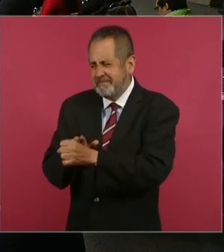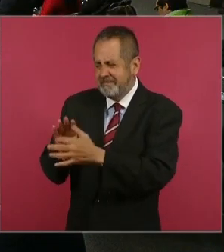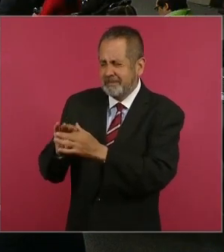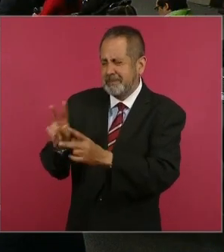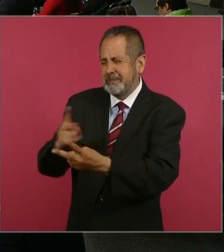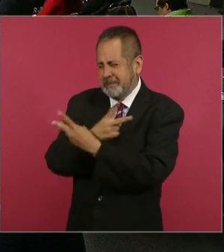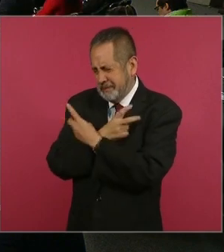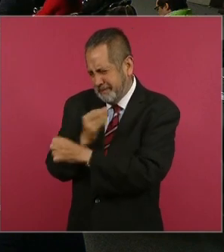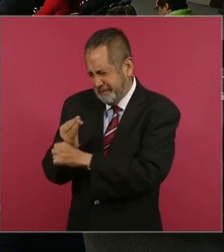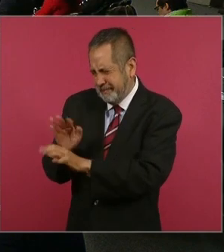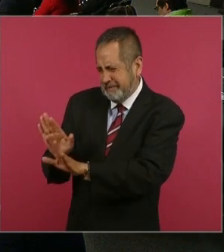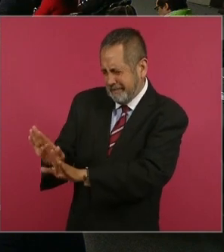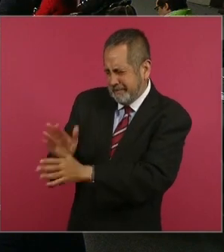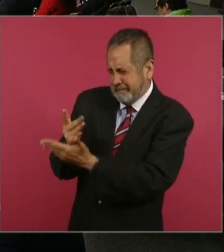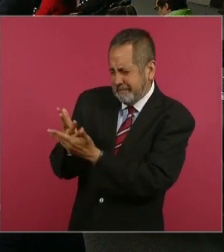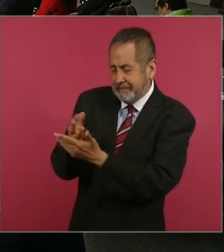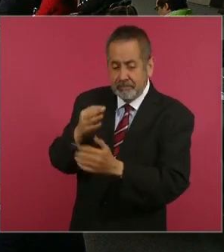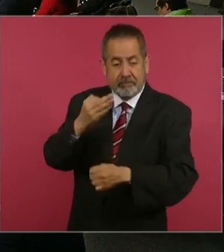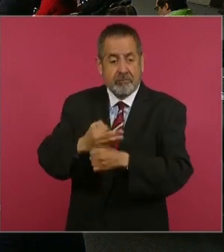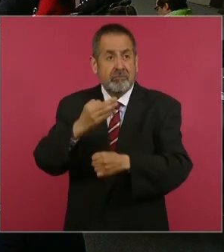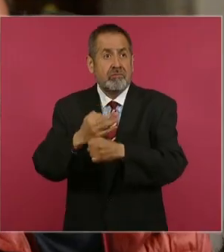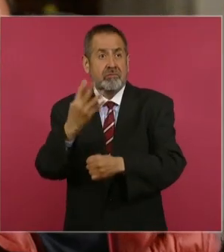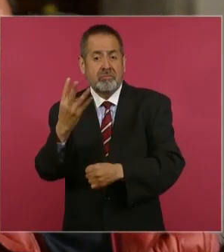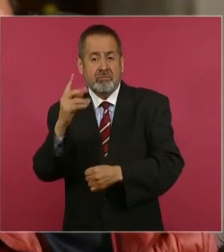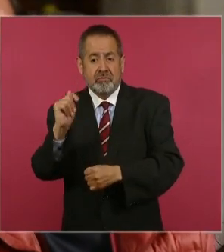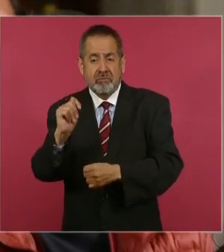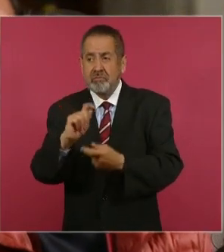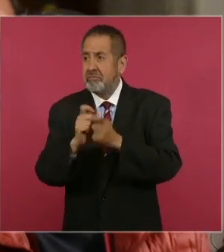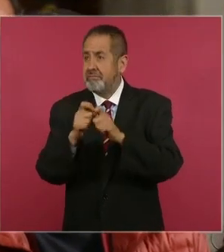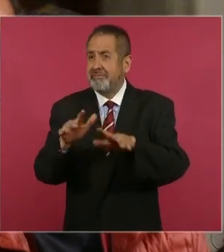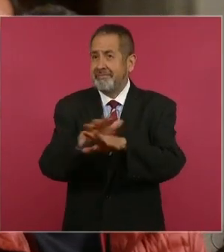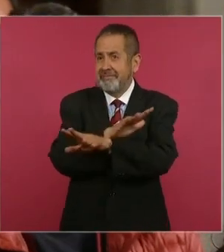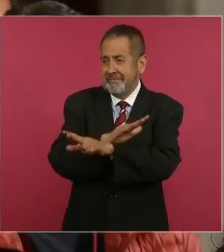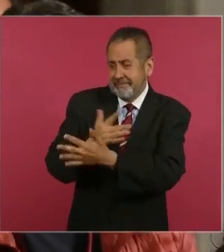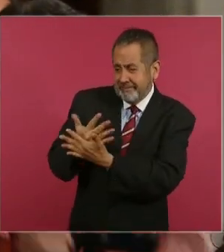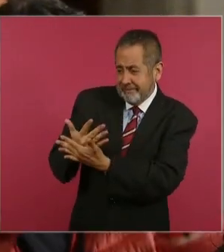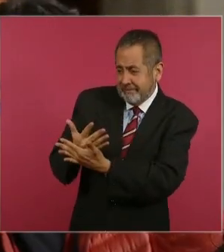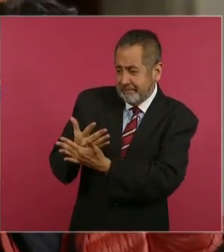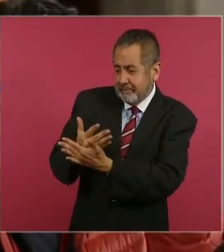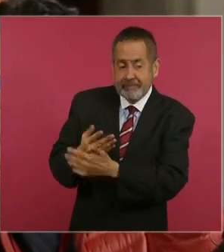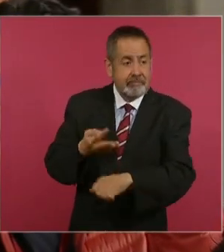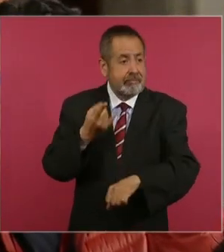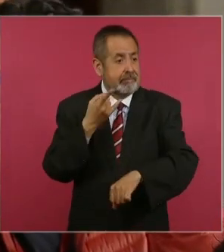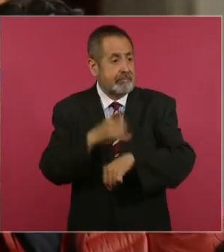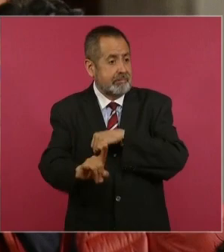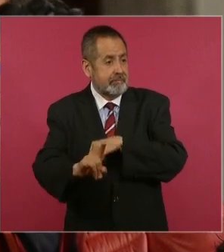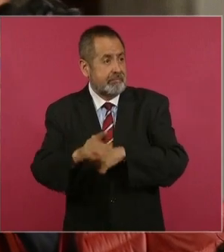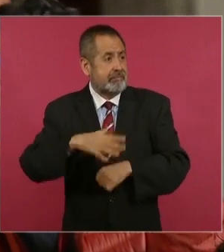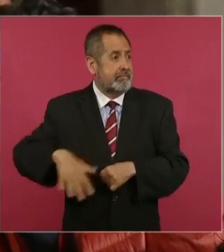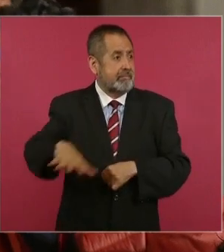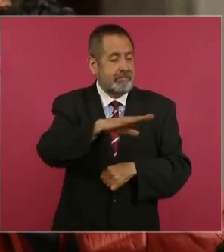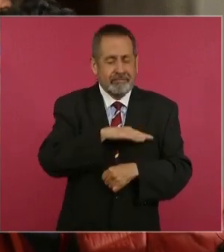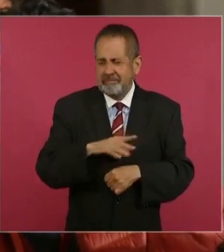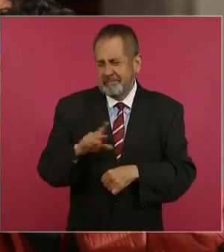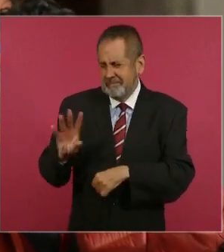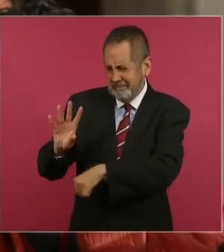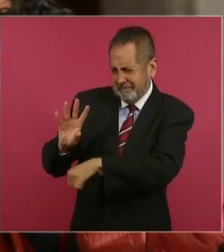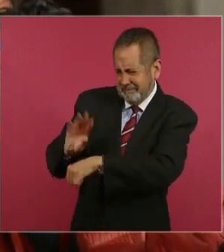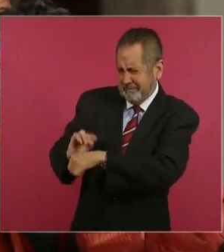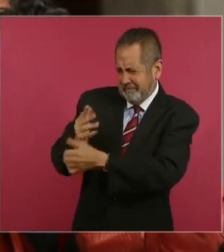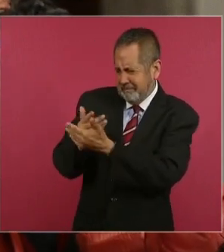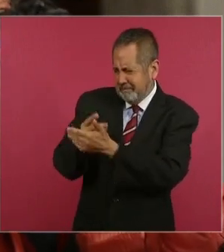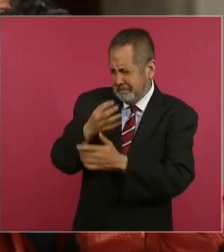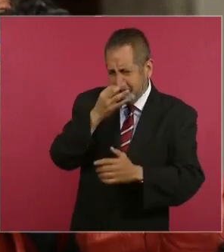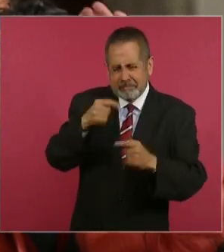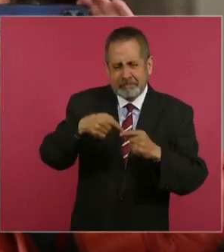calaquita es tiempo de la cuarta transformación y no le puedo fallar a la nación dame chance de